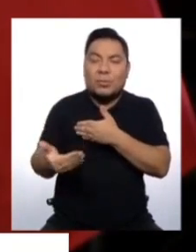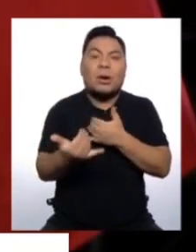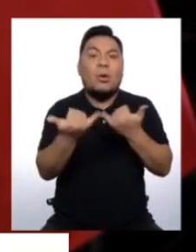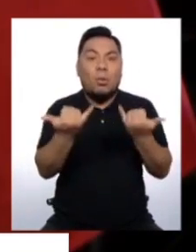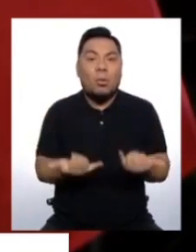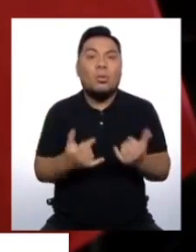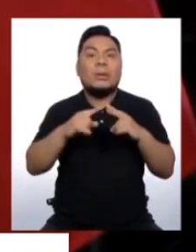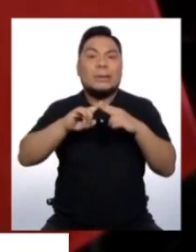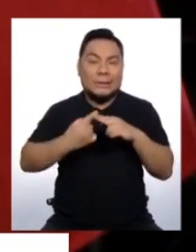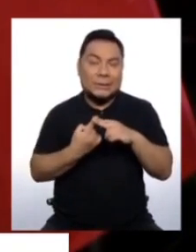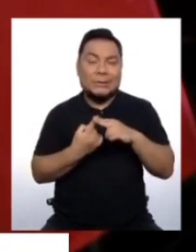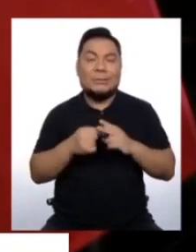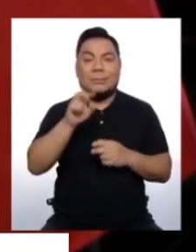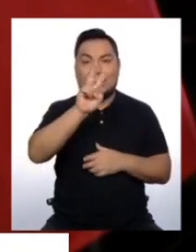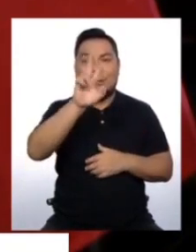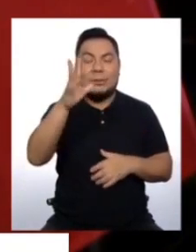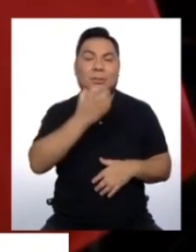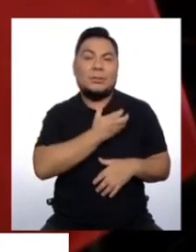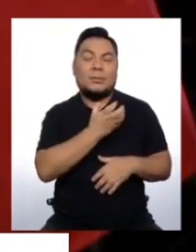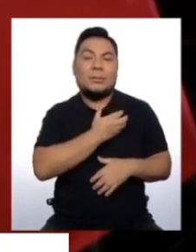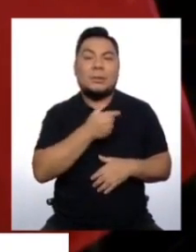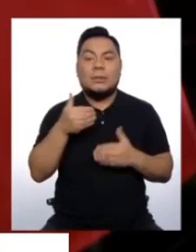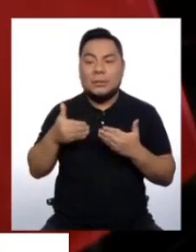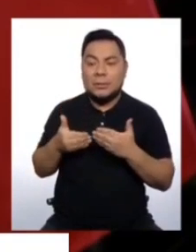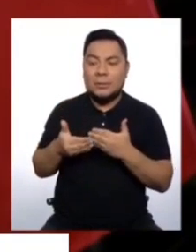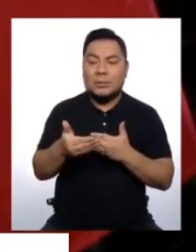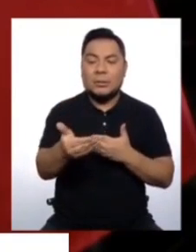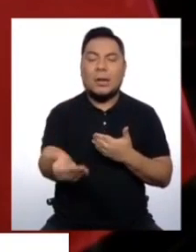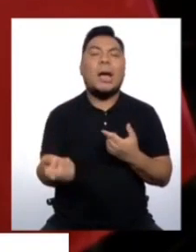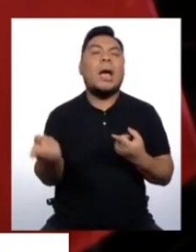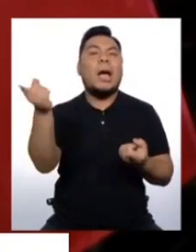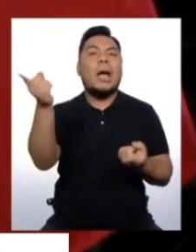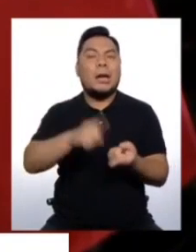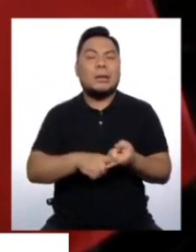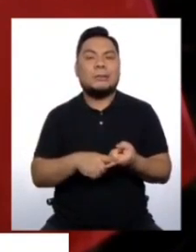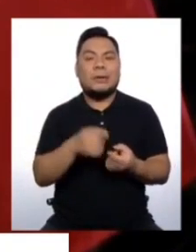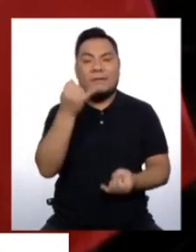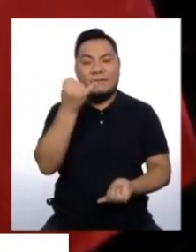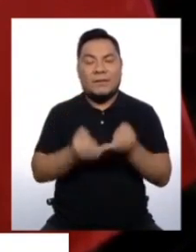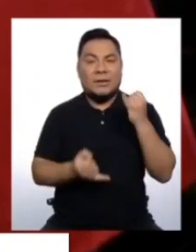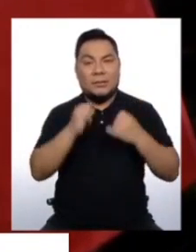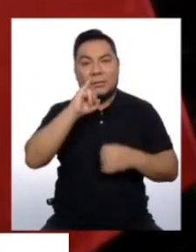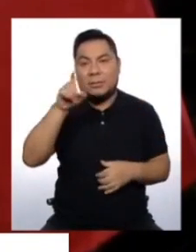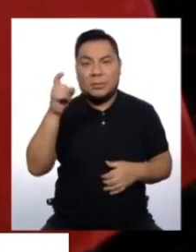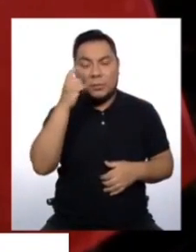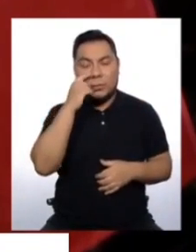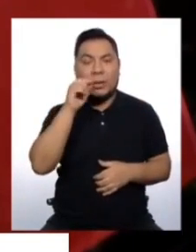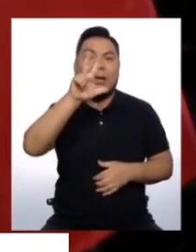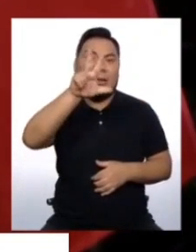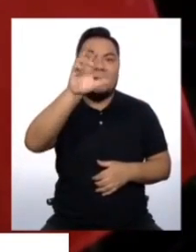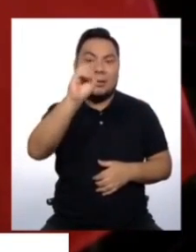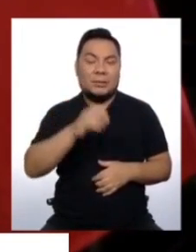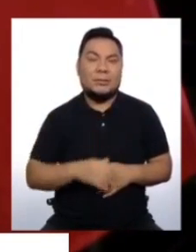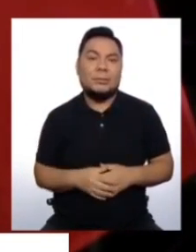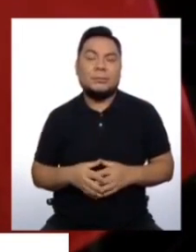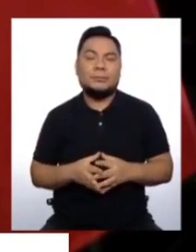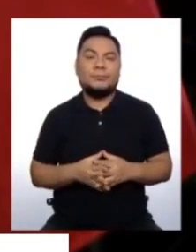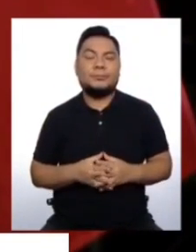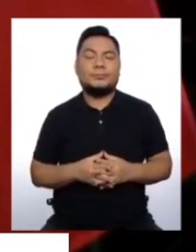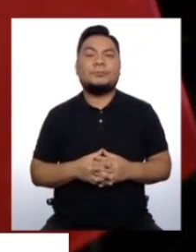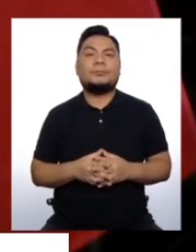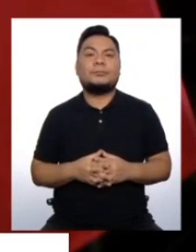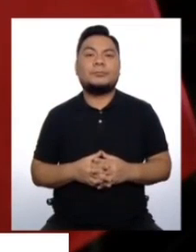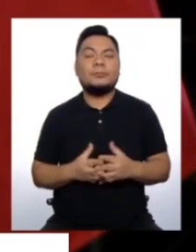hoy, 25 de mayo, y concluye a fines del mes de junio, el 30.